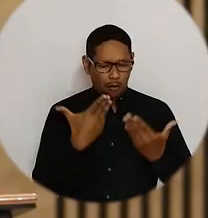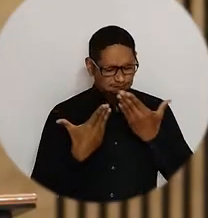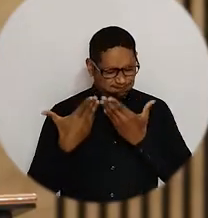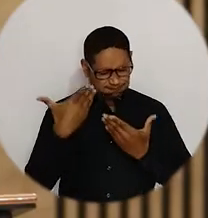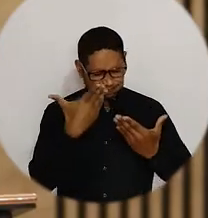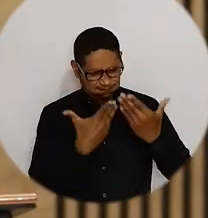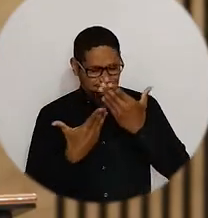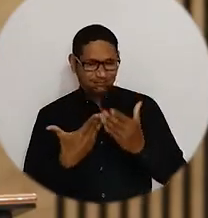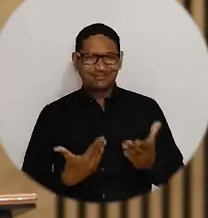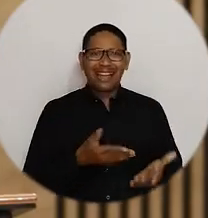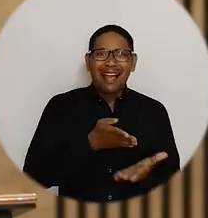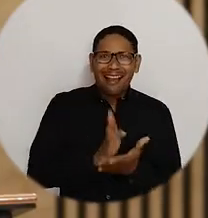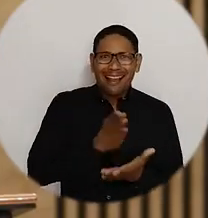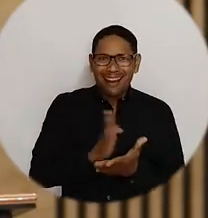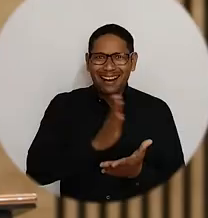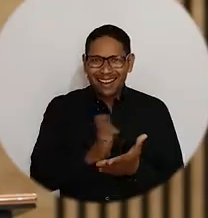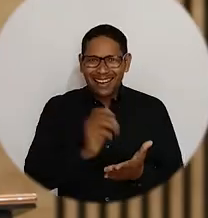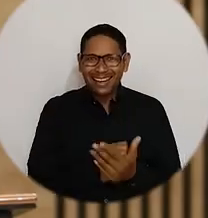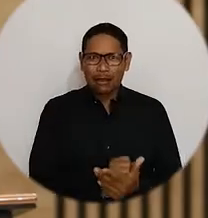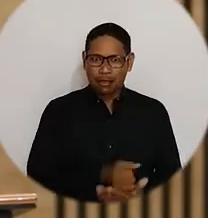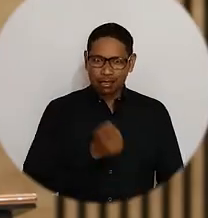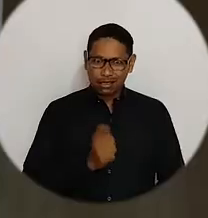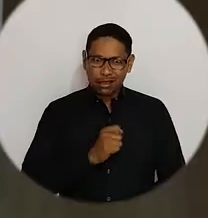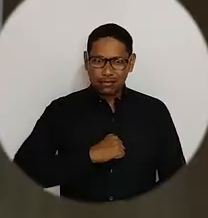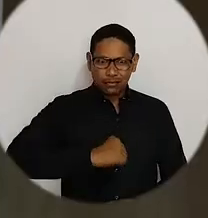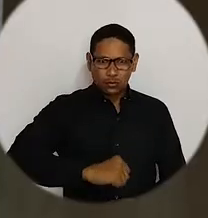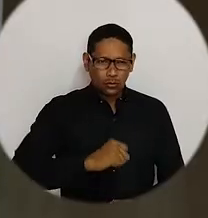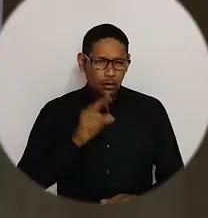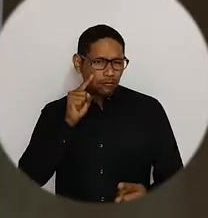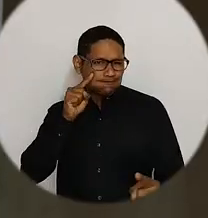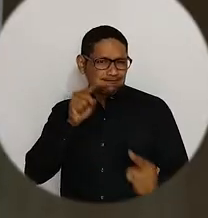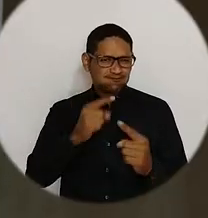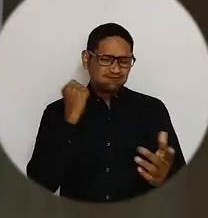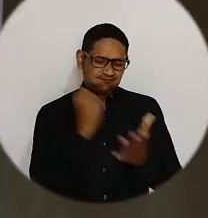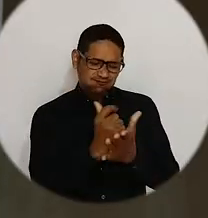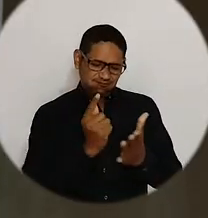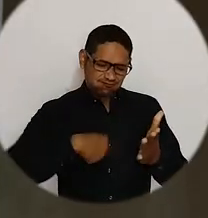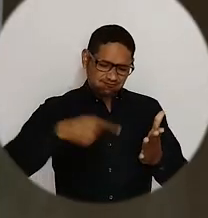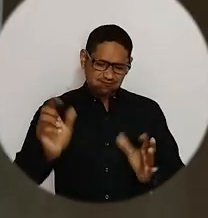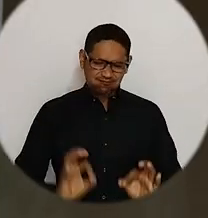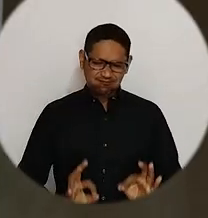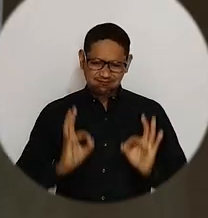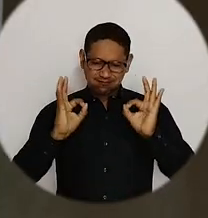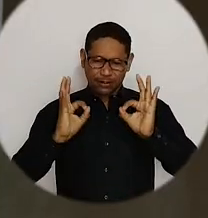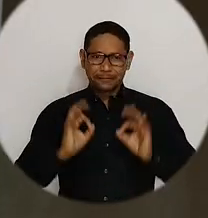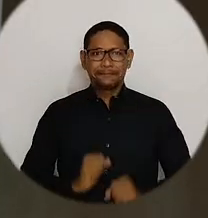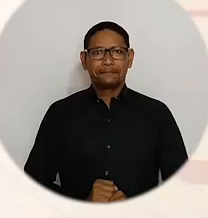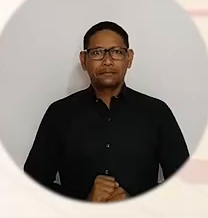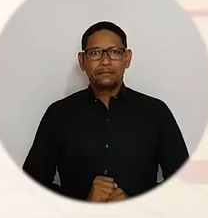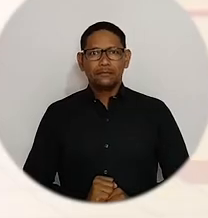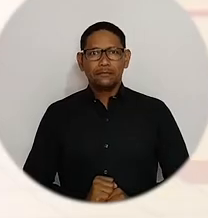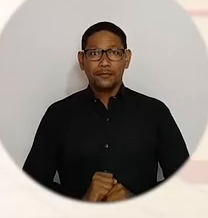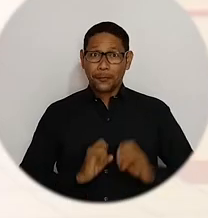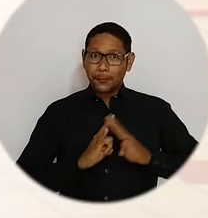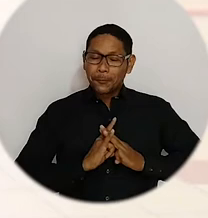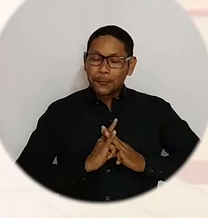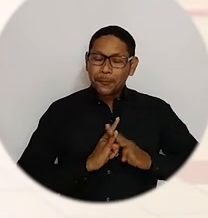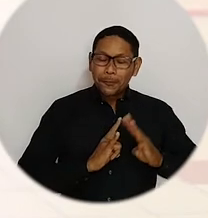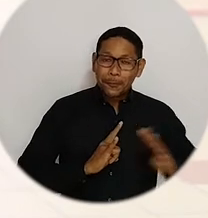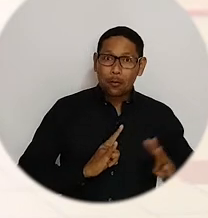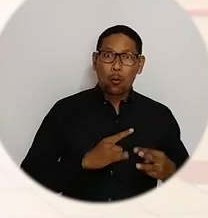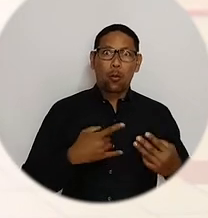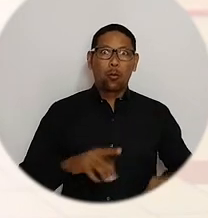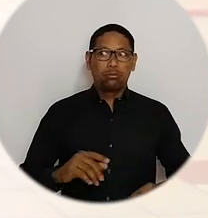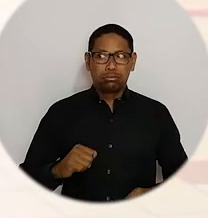se dio en el marco del proceso de autoevaluación del programa de Derecho de Unimagdalena con miras a la acreditación en alta calidad. La Universidad del